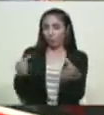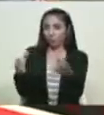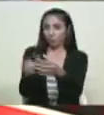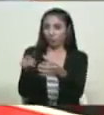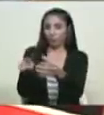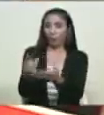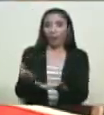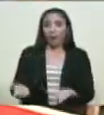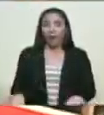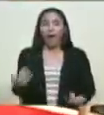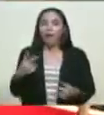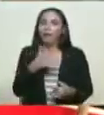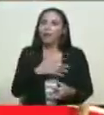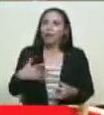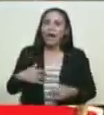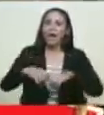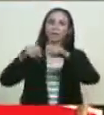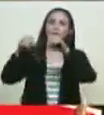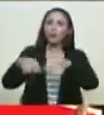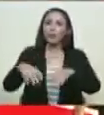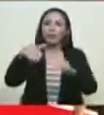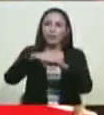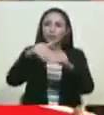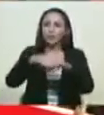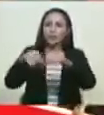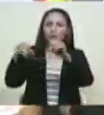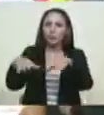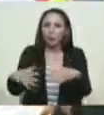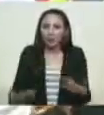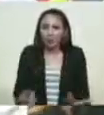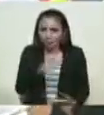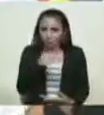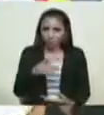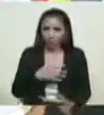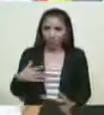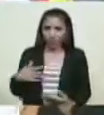quiere que suspendamos las elecciones.